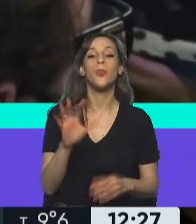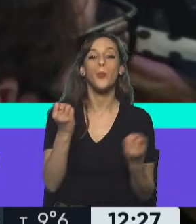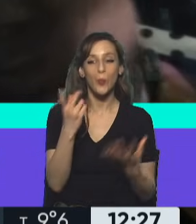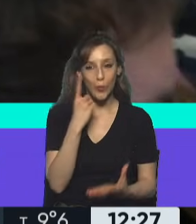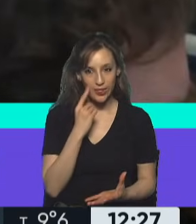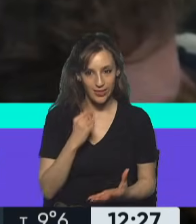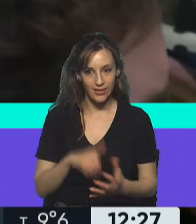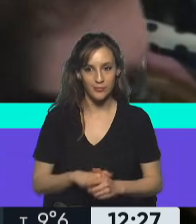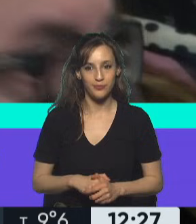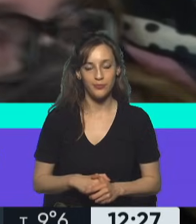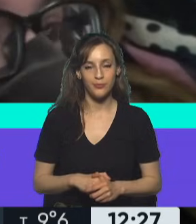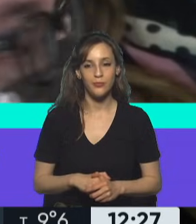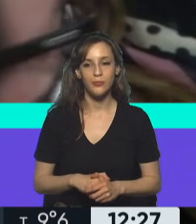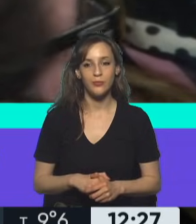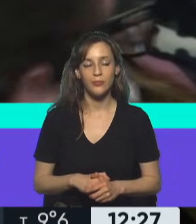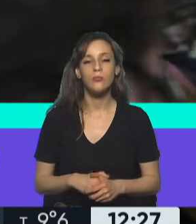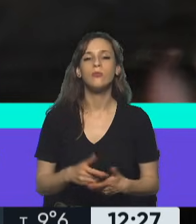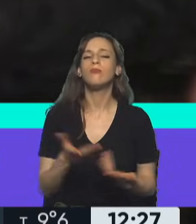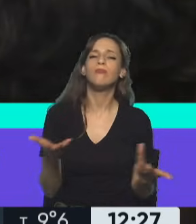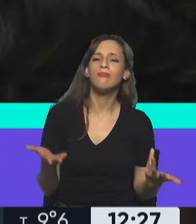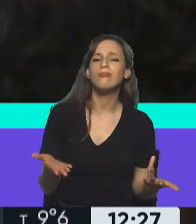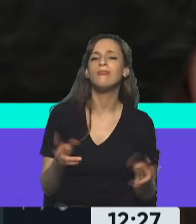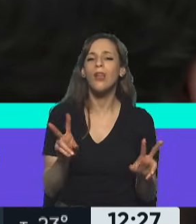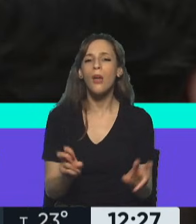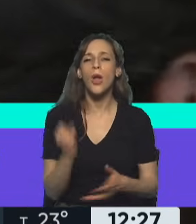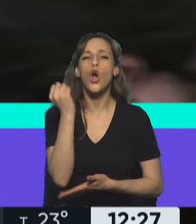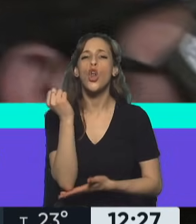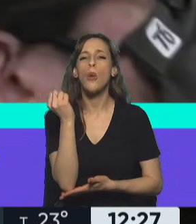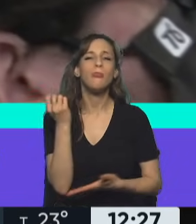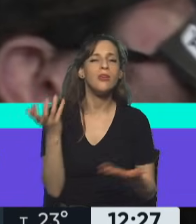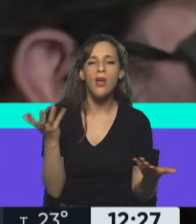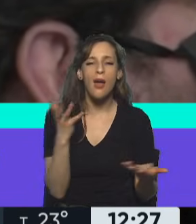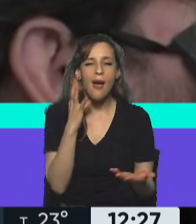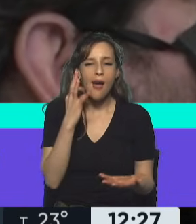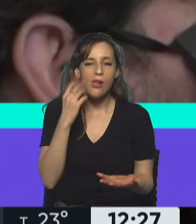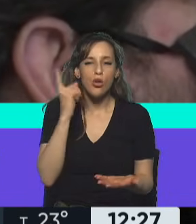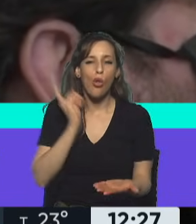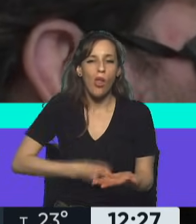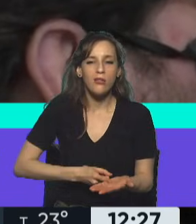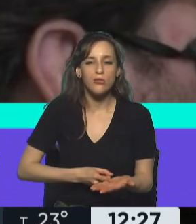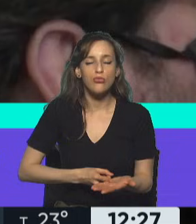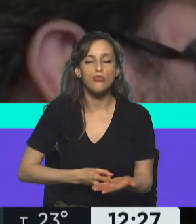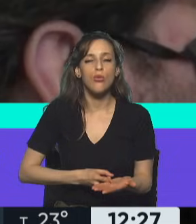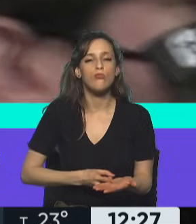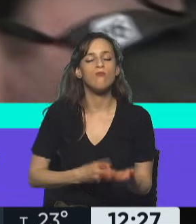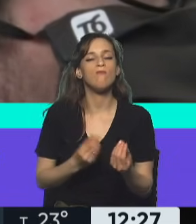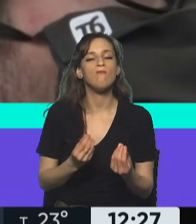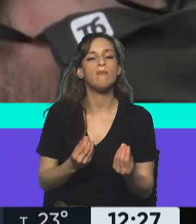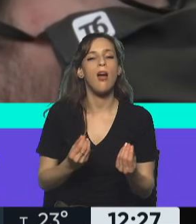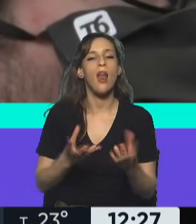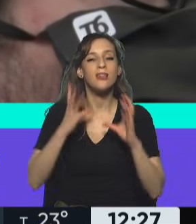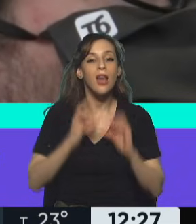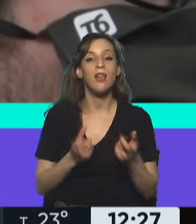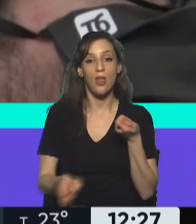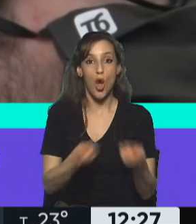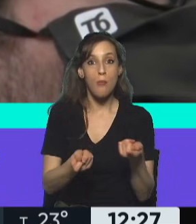¿Se Hola. espera desde Economía alguna variable nueva o acompañamiento para que la Secretaría de Comercio tenga más herramientas a la hora de